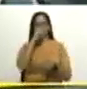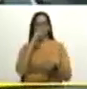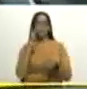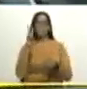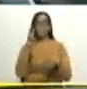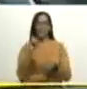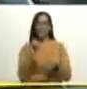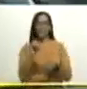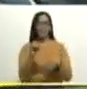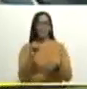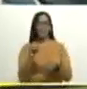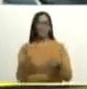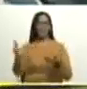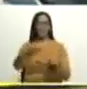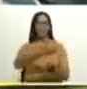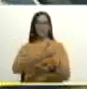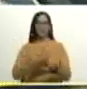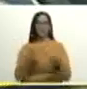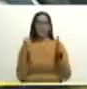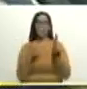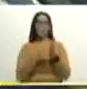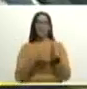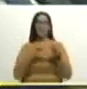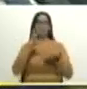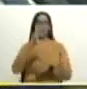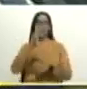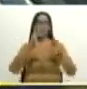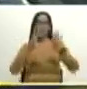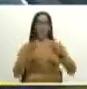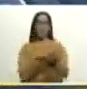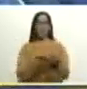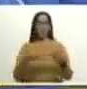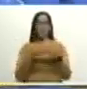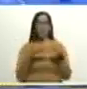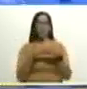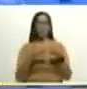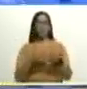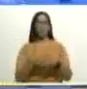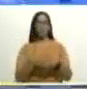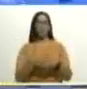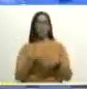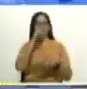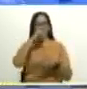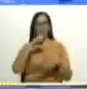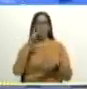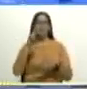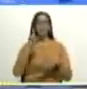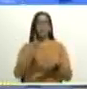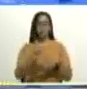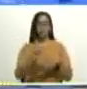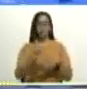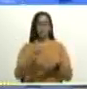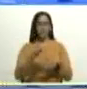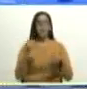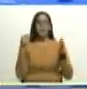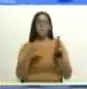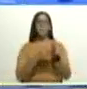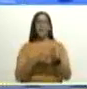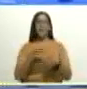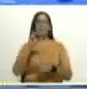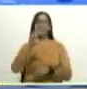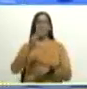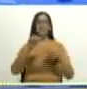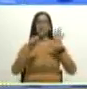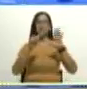20 se recaudó 1.038 millones de dólares. En el año 21,